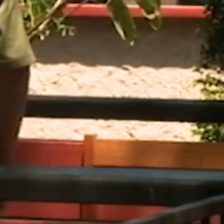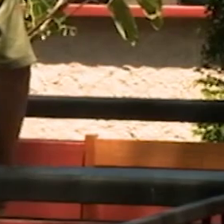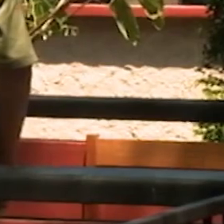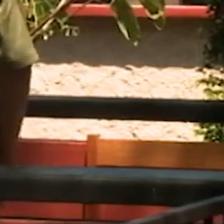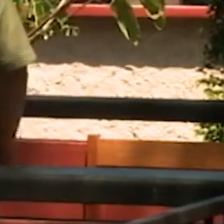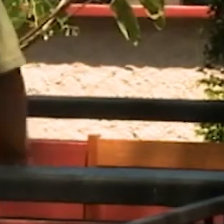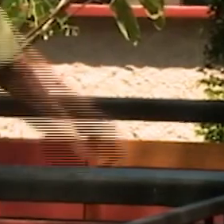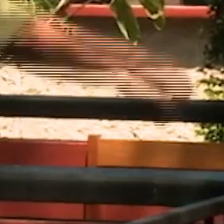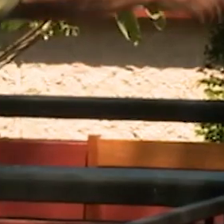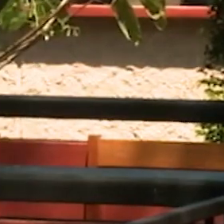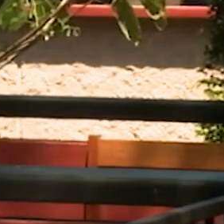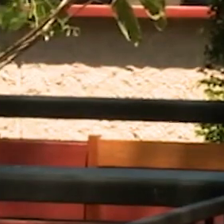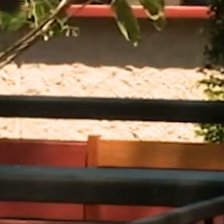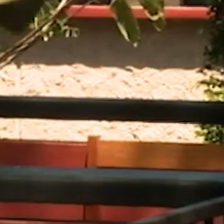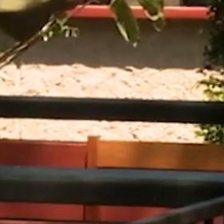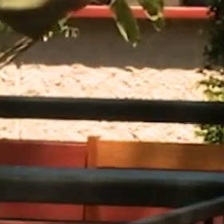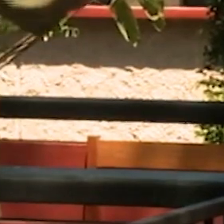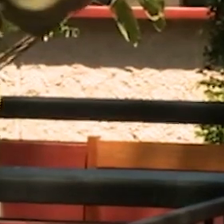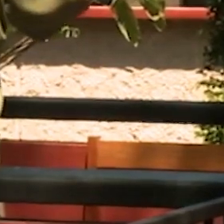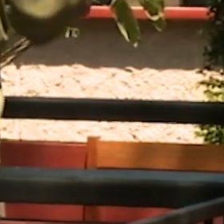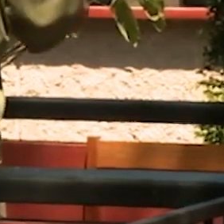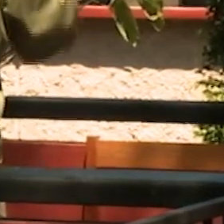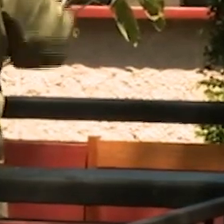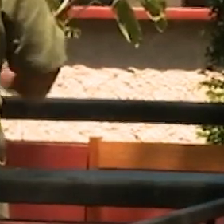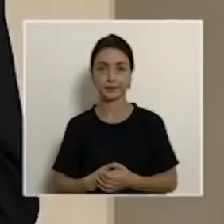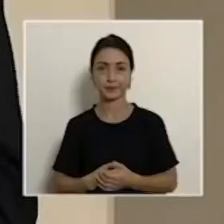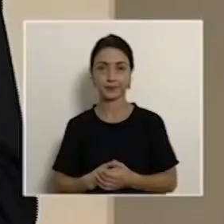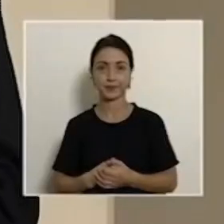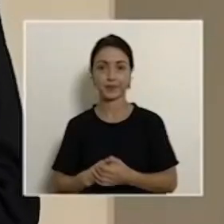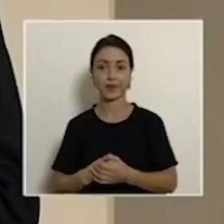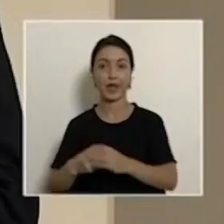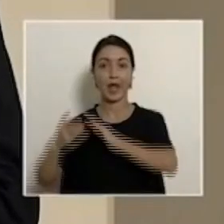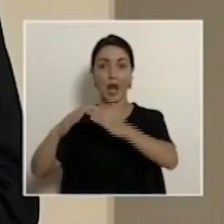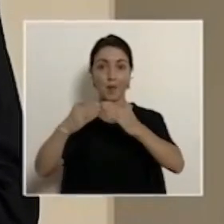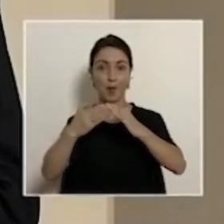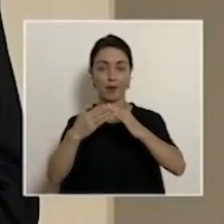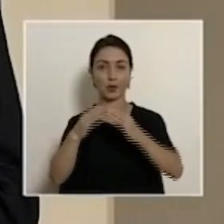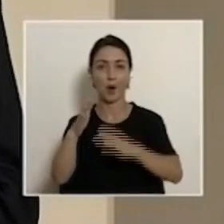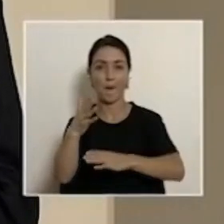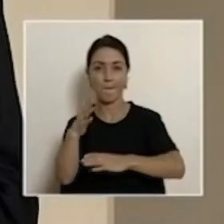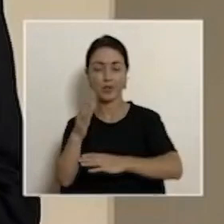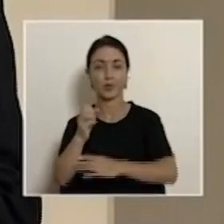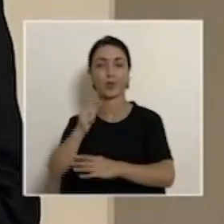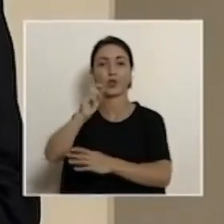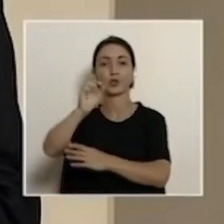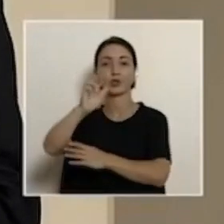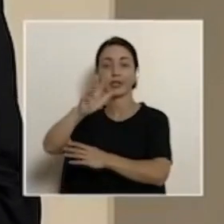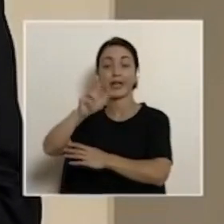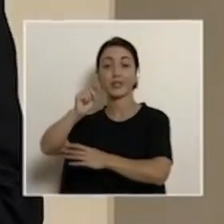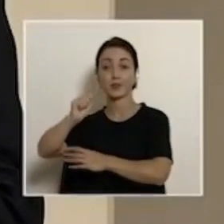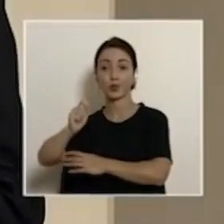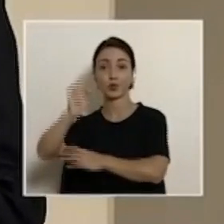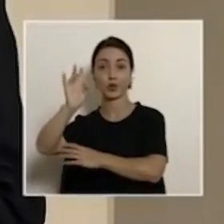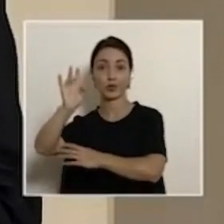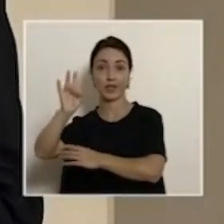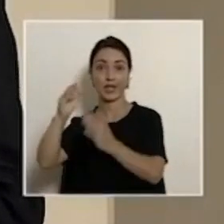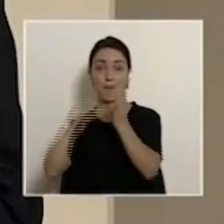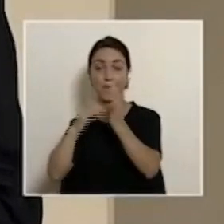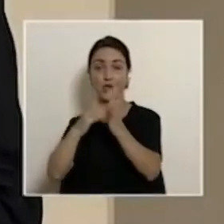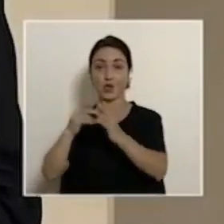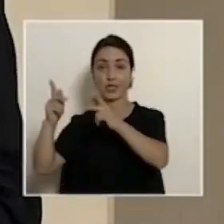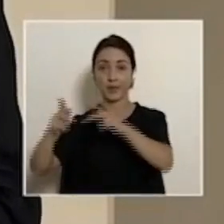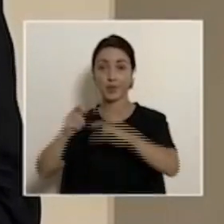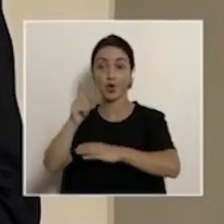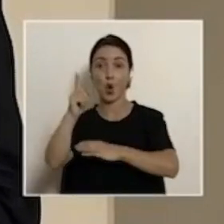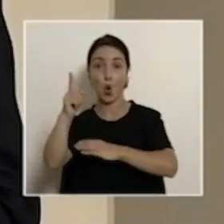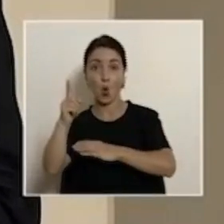100 habitantes. Que de la población meta, que es alrededor de 3,7 millones de personas, 1 de cada